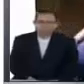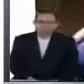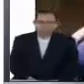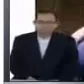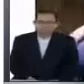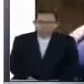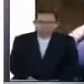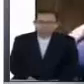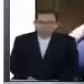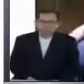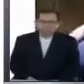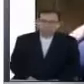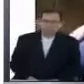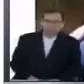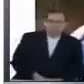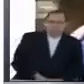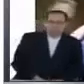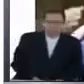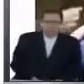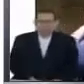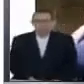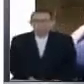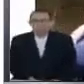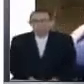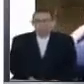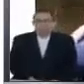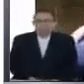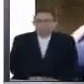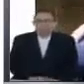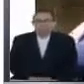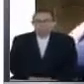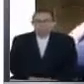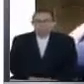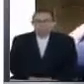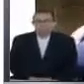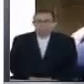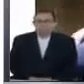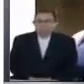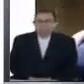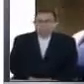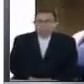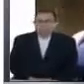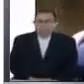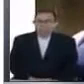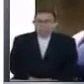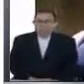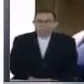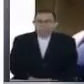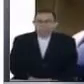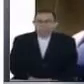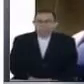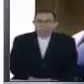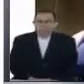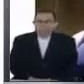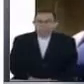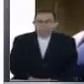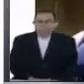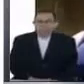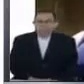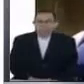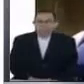No se puede decir. No se puede decir. No. Eso.